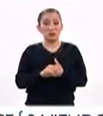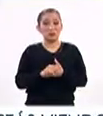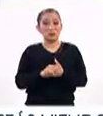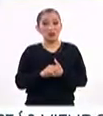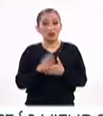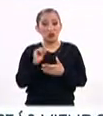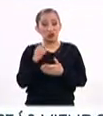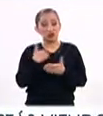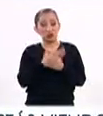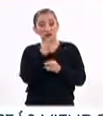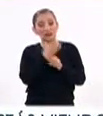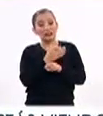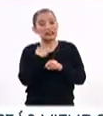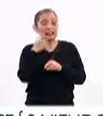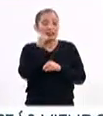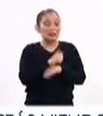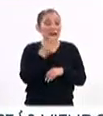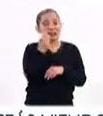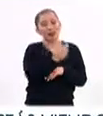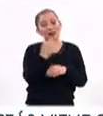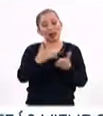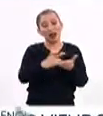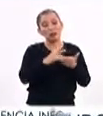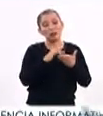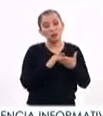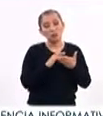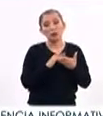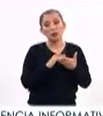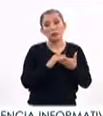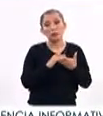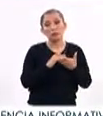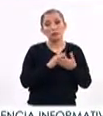que no es autosuficiente, sino que siempre va a necesitar el apoyo, pero